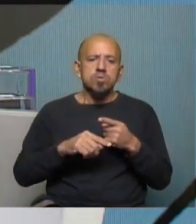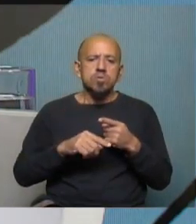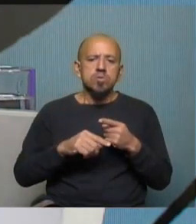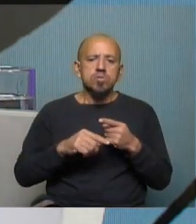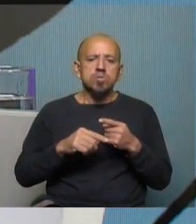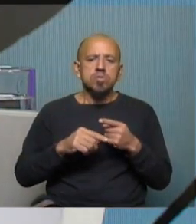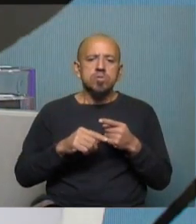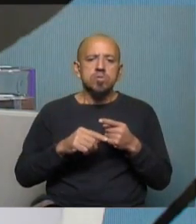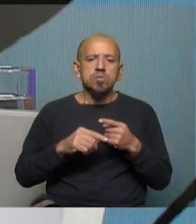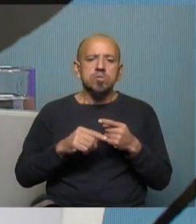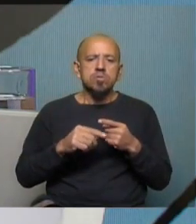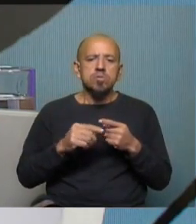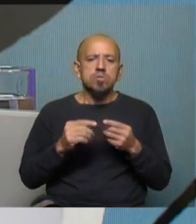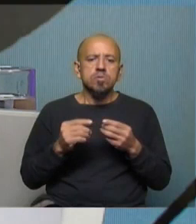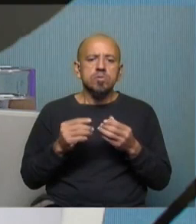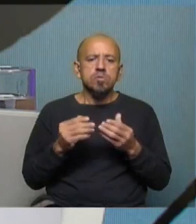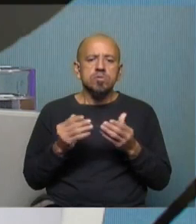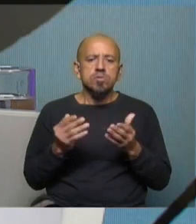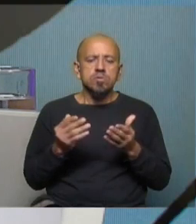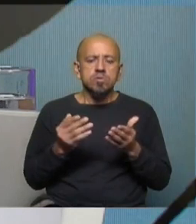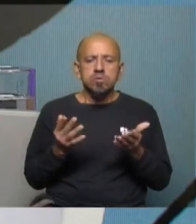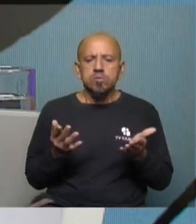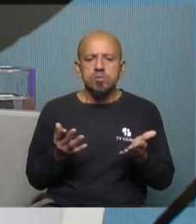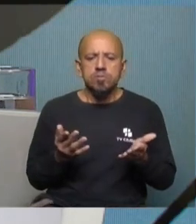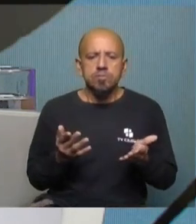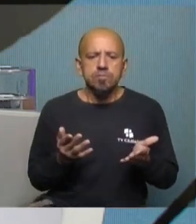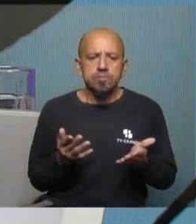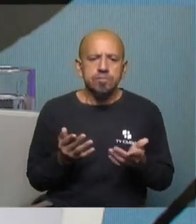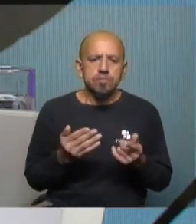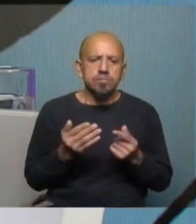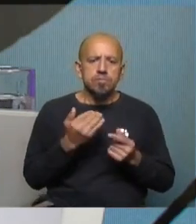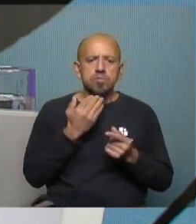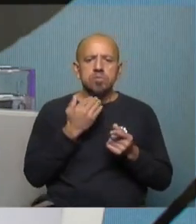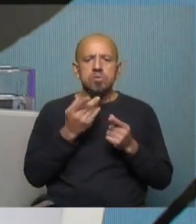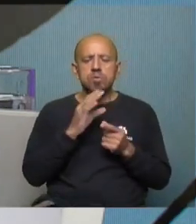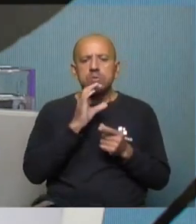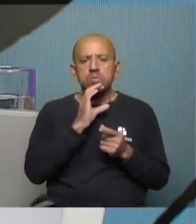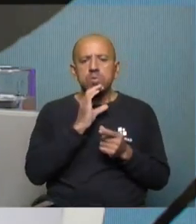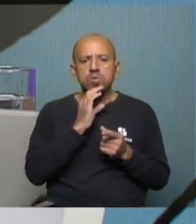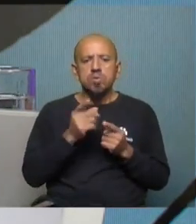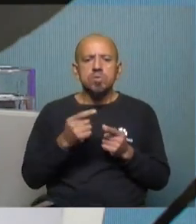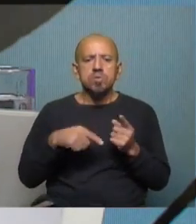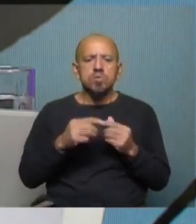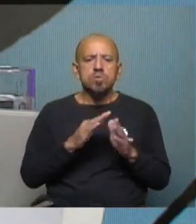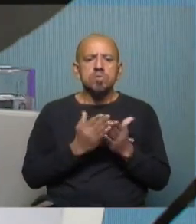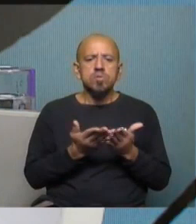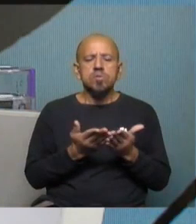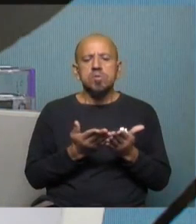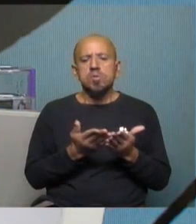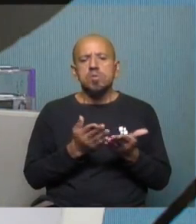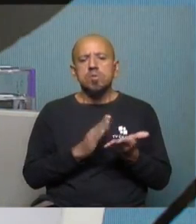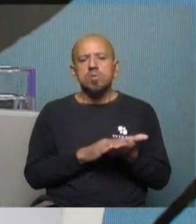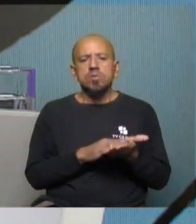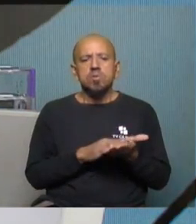quienes de pronto no están tan habitados o por ahí no no conocen tanto mis historietas o demás o mi libro de cuento